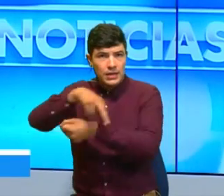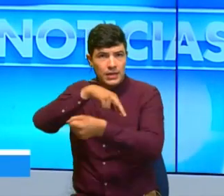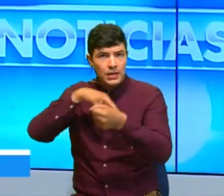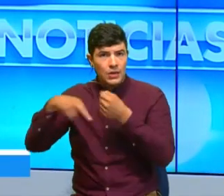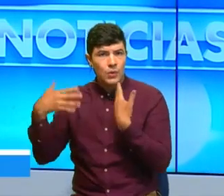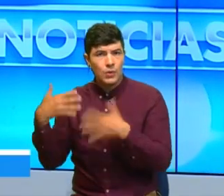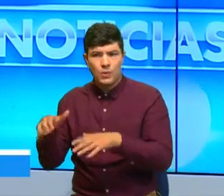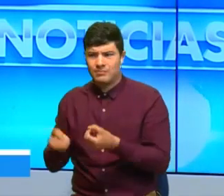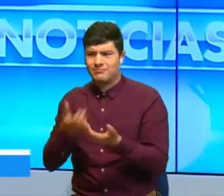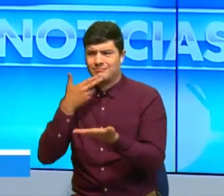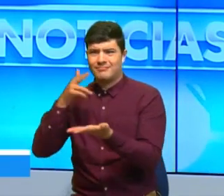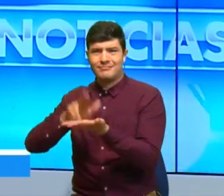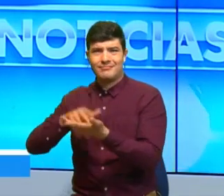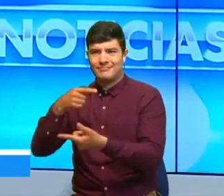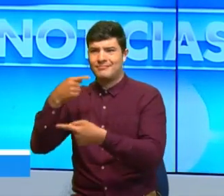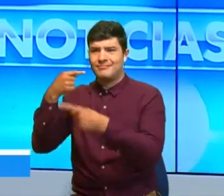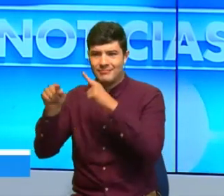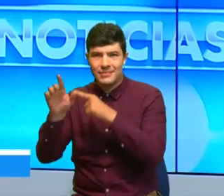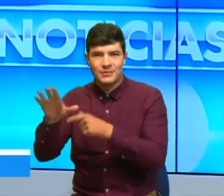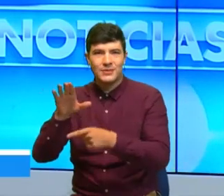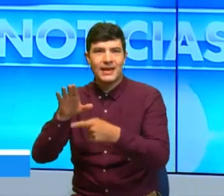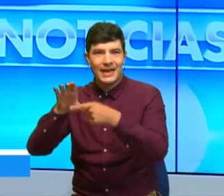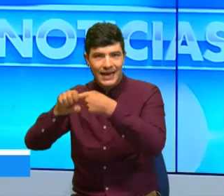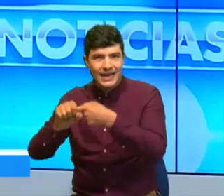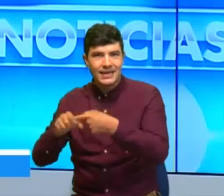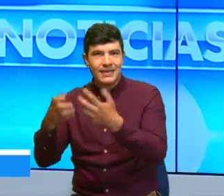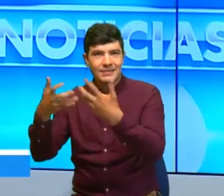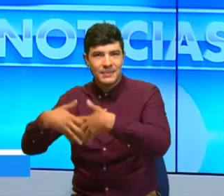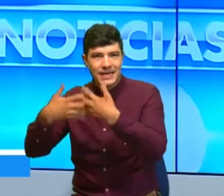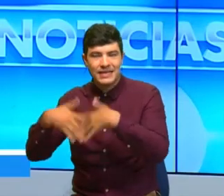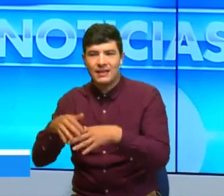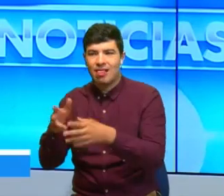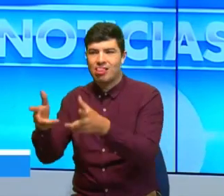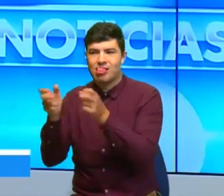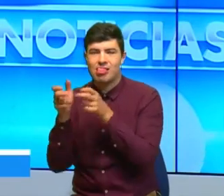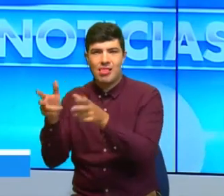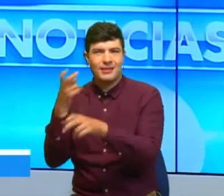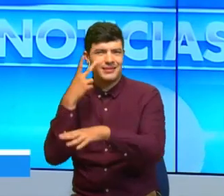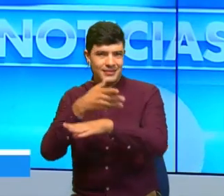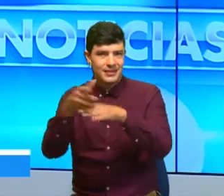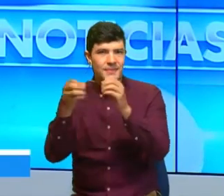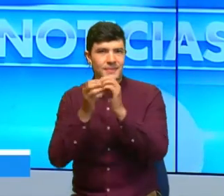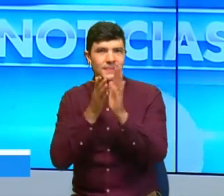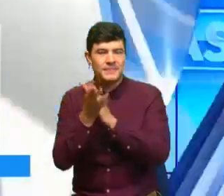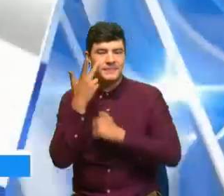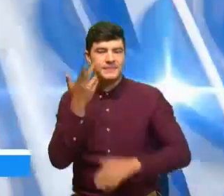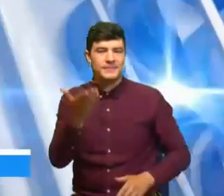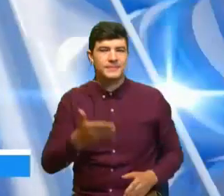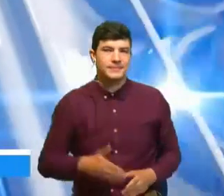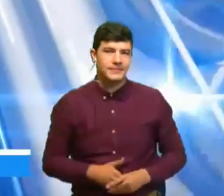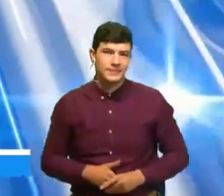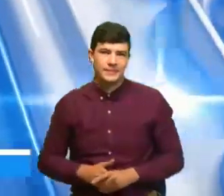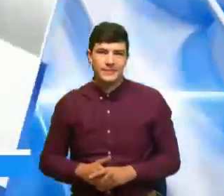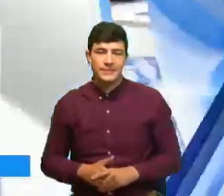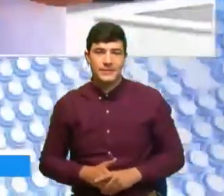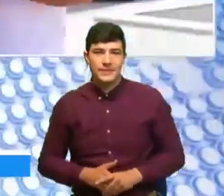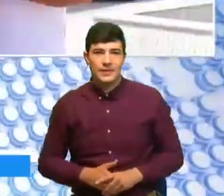citaciones por parte de las disidencias de las farc jesus unida con la ampliación de esta información buenas tardes